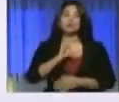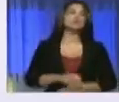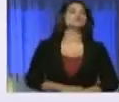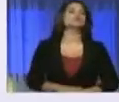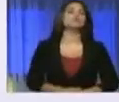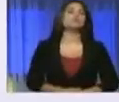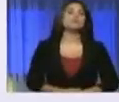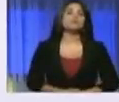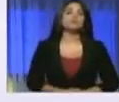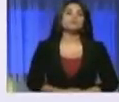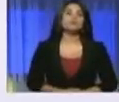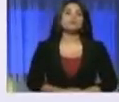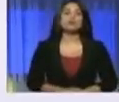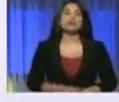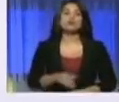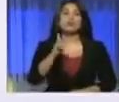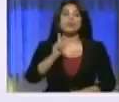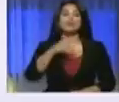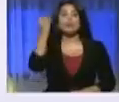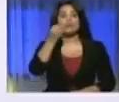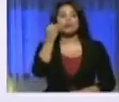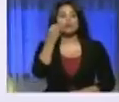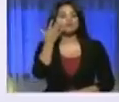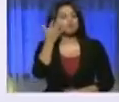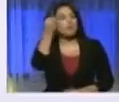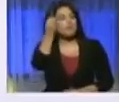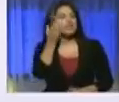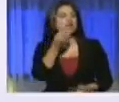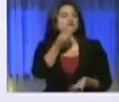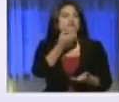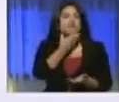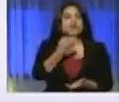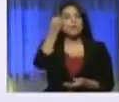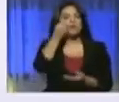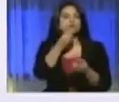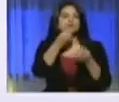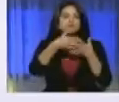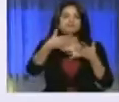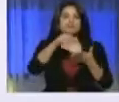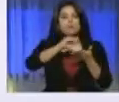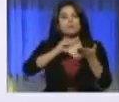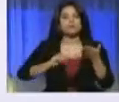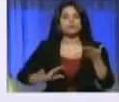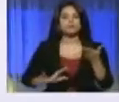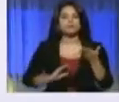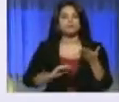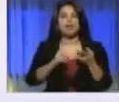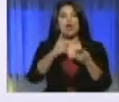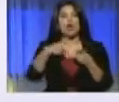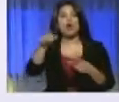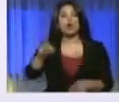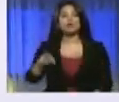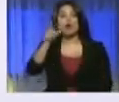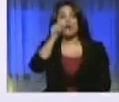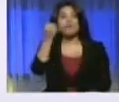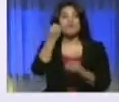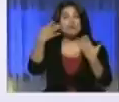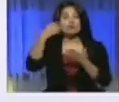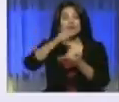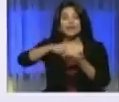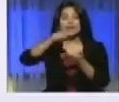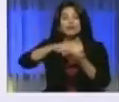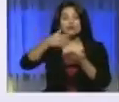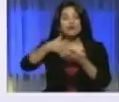Y su opinión sobre Fidel. Igualmente la opinión de Eduardo Galeano,